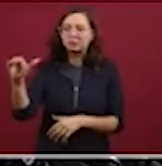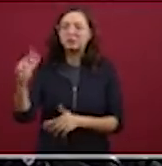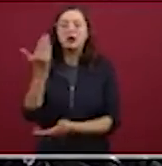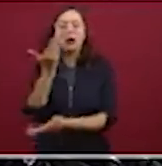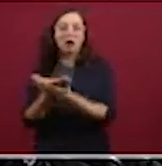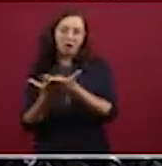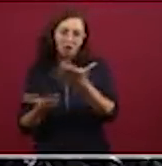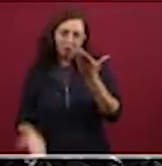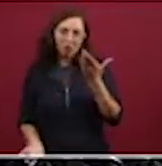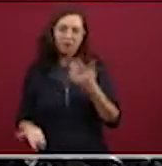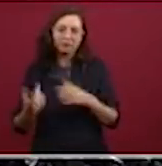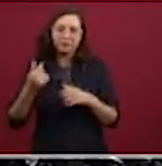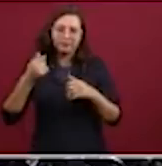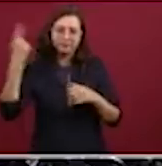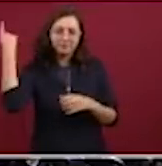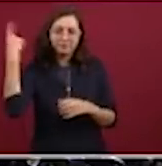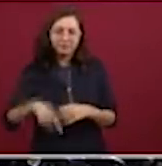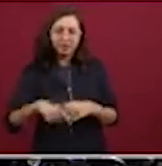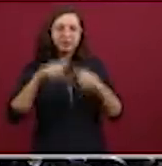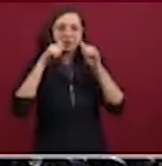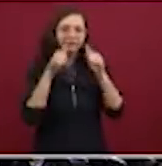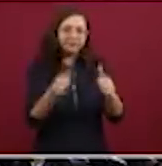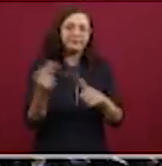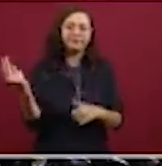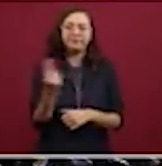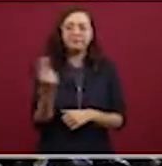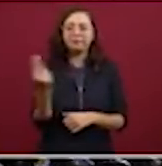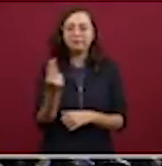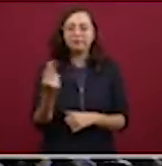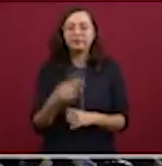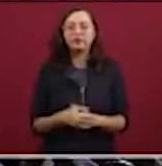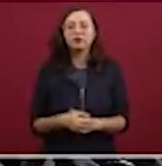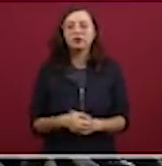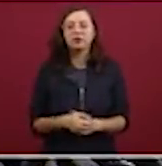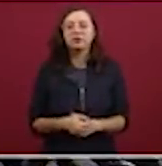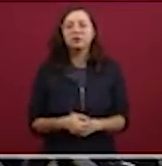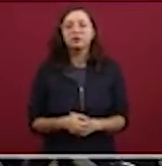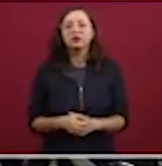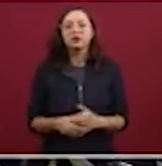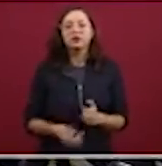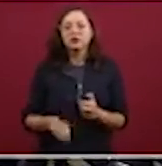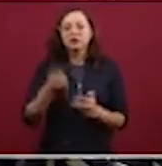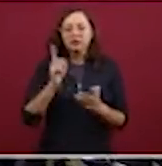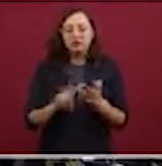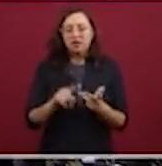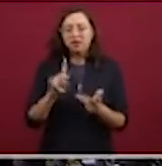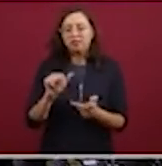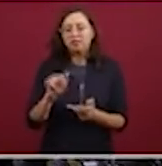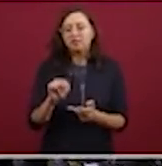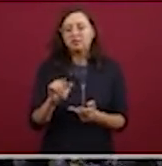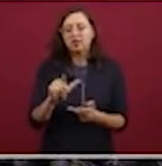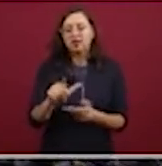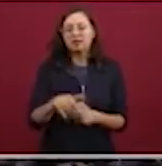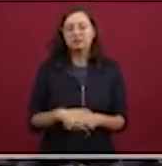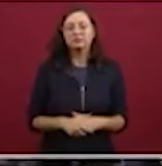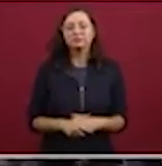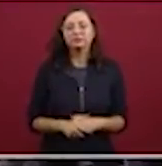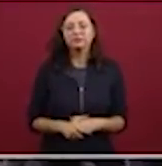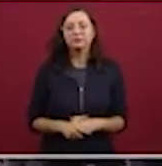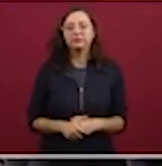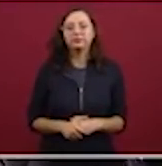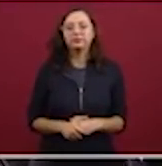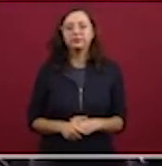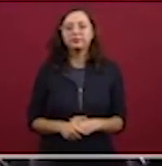por otra parte convoca padres de familia y maestros a conformar los 300.000 comités en todas las escuelas del país con el